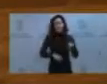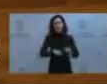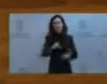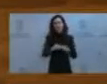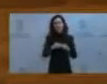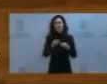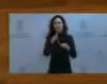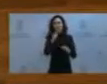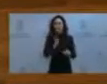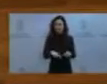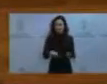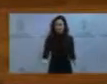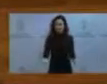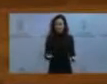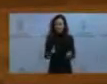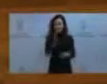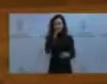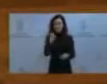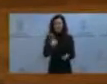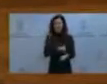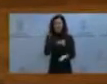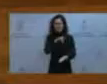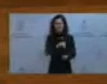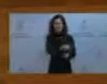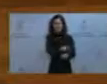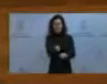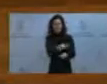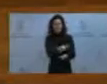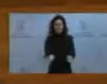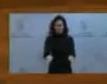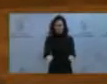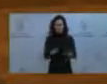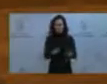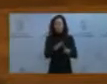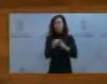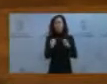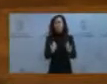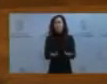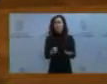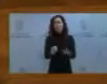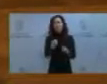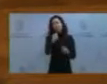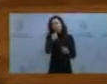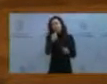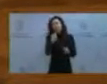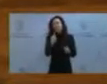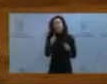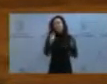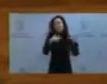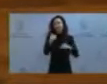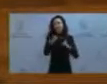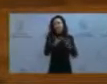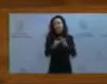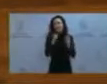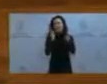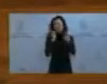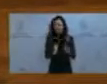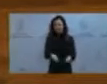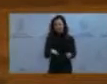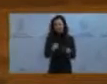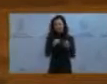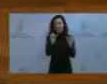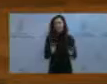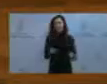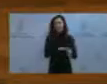Y el caso es que ustedes ya lo están haciendo. Lo que pasa es que lo dicen como lo dicen, o sea, sin transparencia y con un modelo